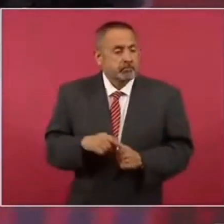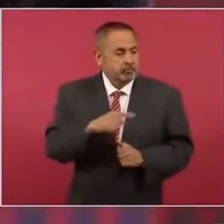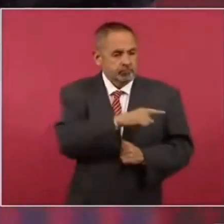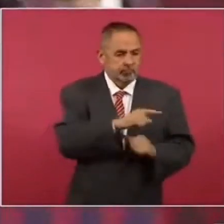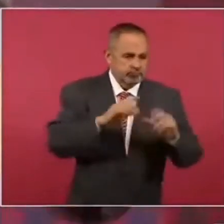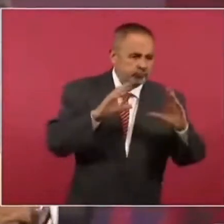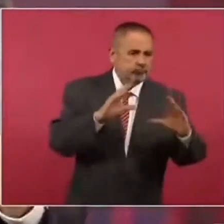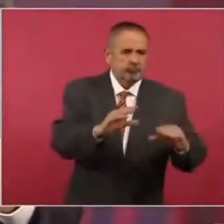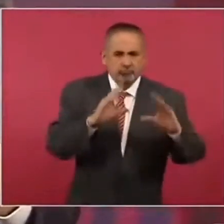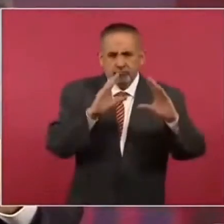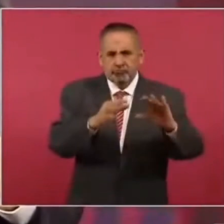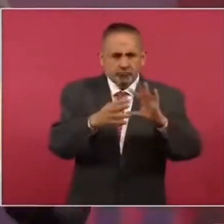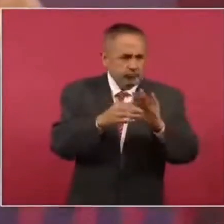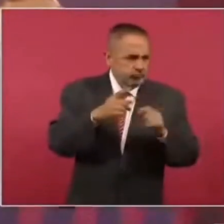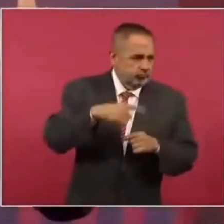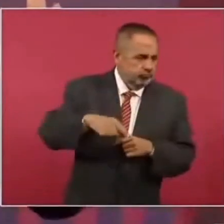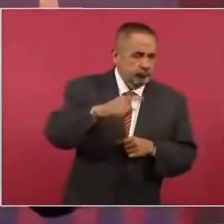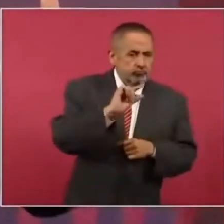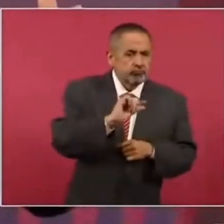formando